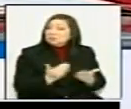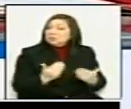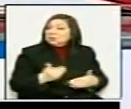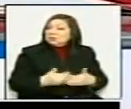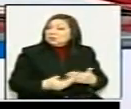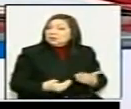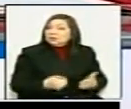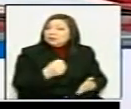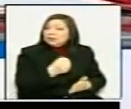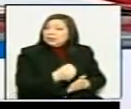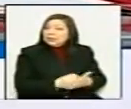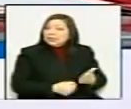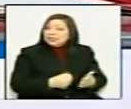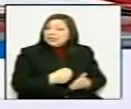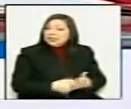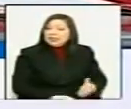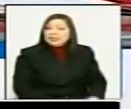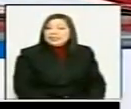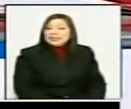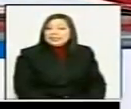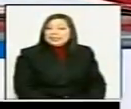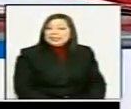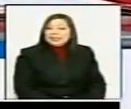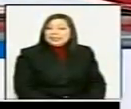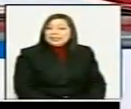en esta lucha contra la corrupción.